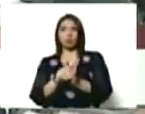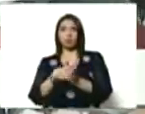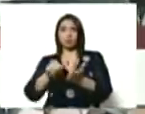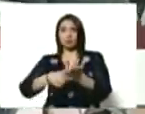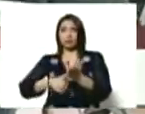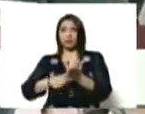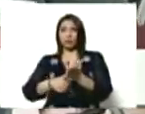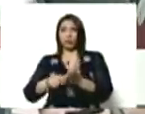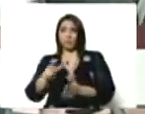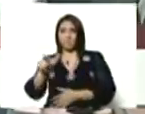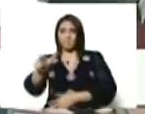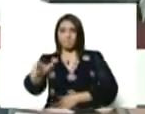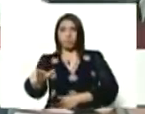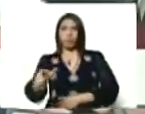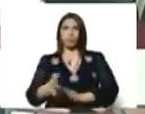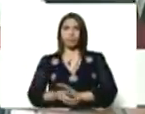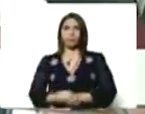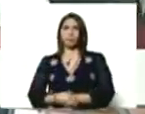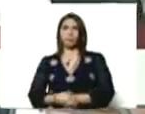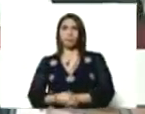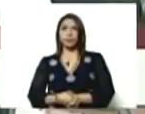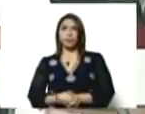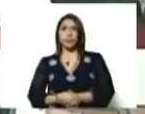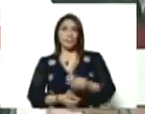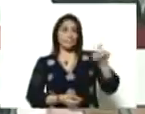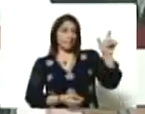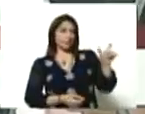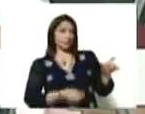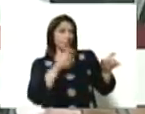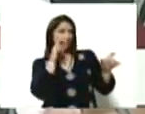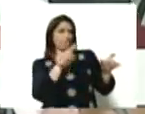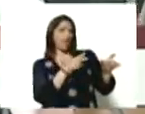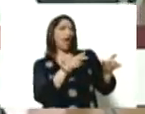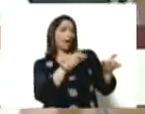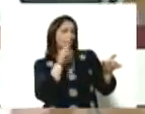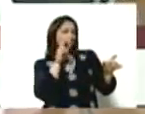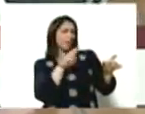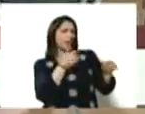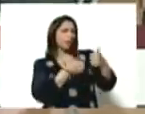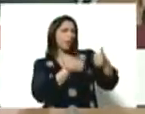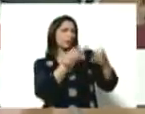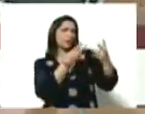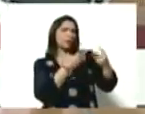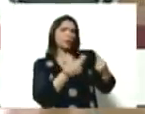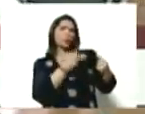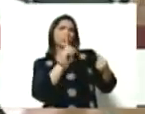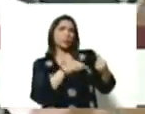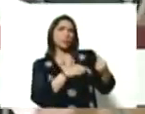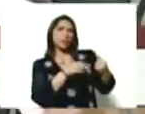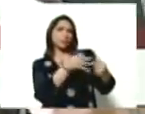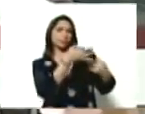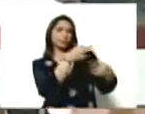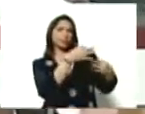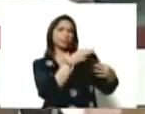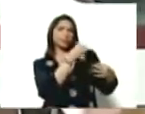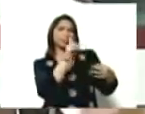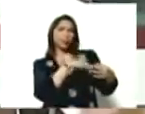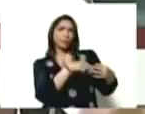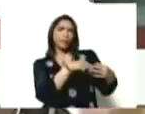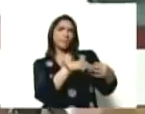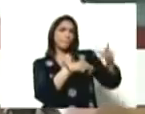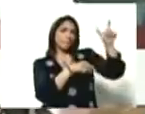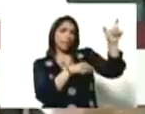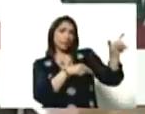el miembro que maneja el cuaderno visualice el número y ubique la página y el renglón para que el elector firme